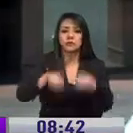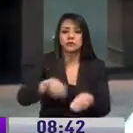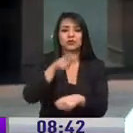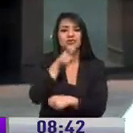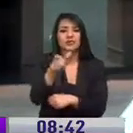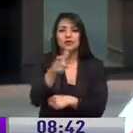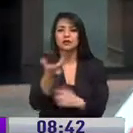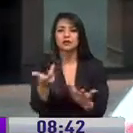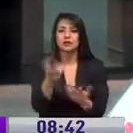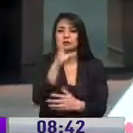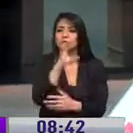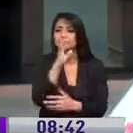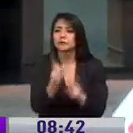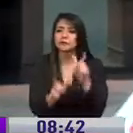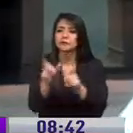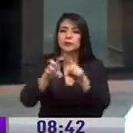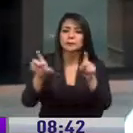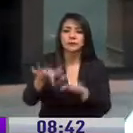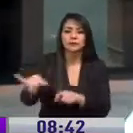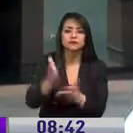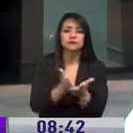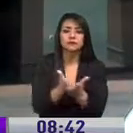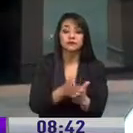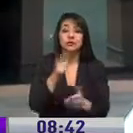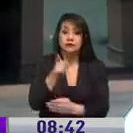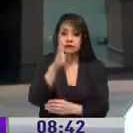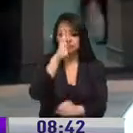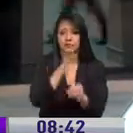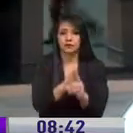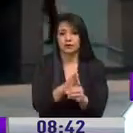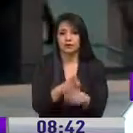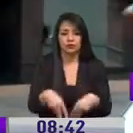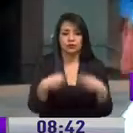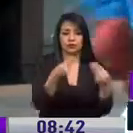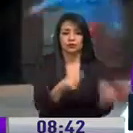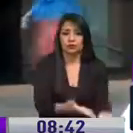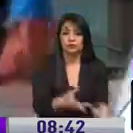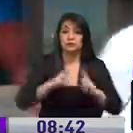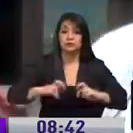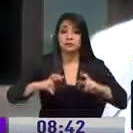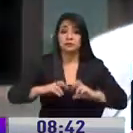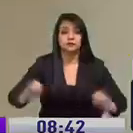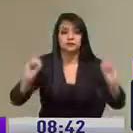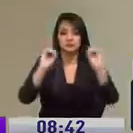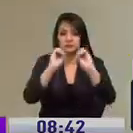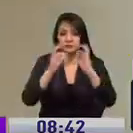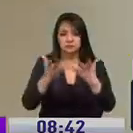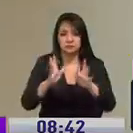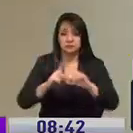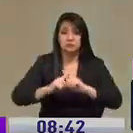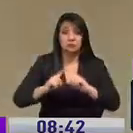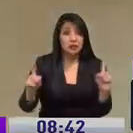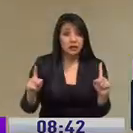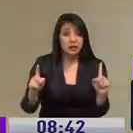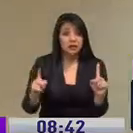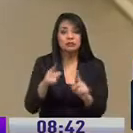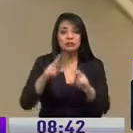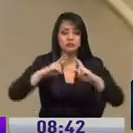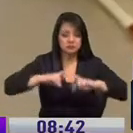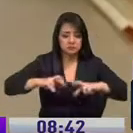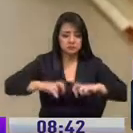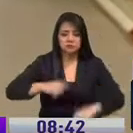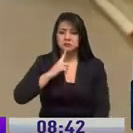decidió buscar los proveedores. Eso es lo que nosotros pretendemos entregar, que no existe en la investigación de ninguna manera. Pero al parecer lo que sí arroja la